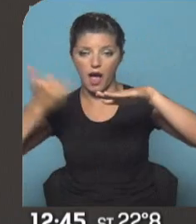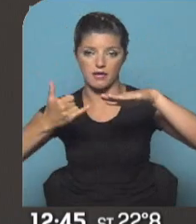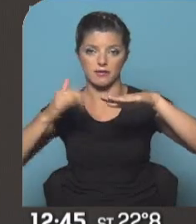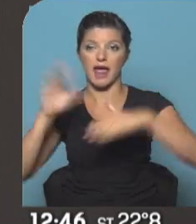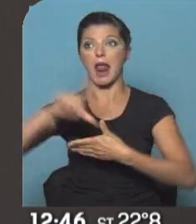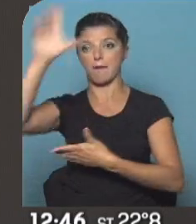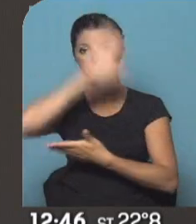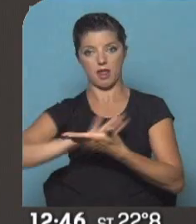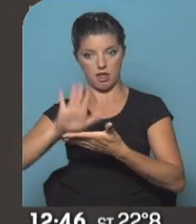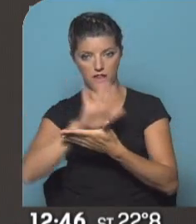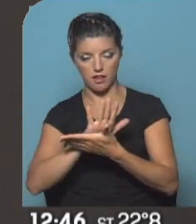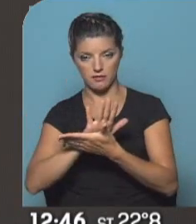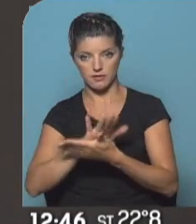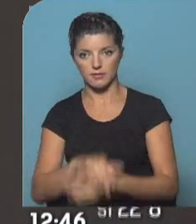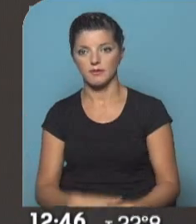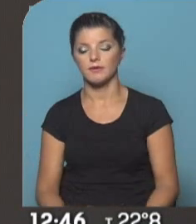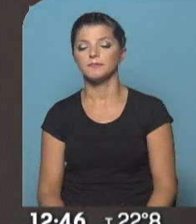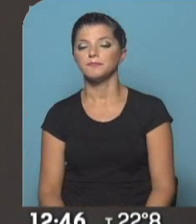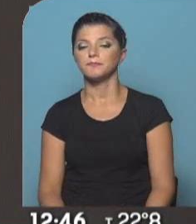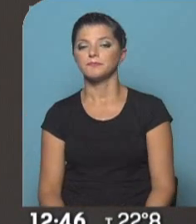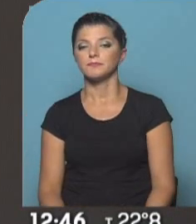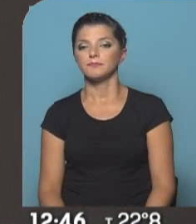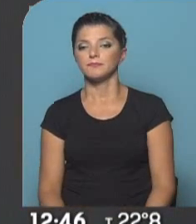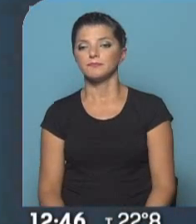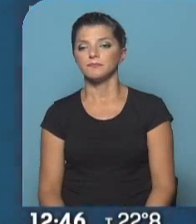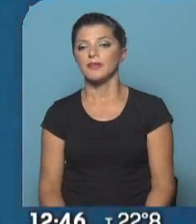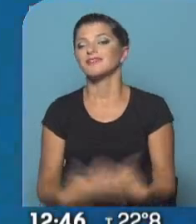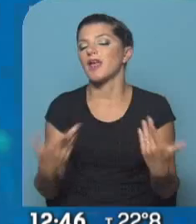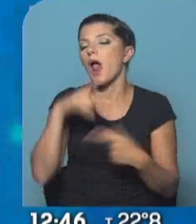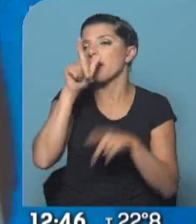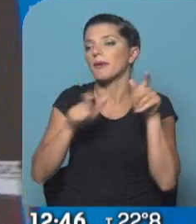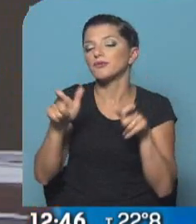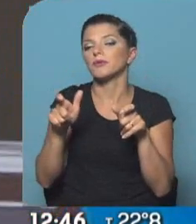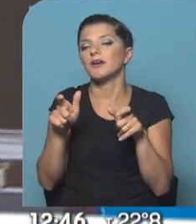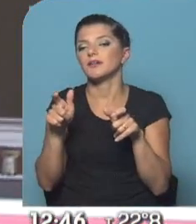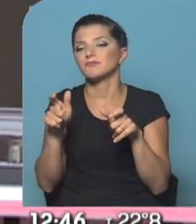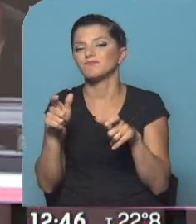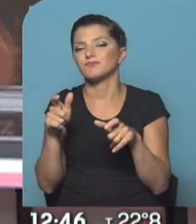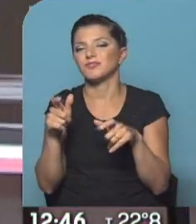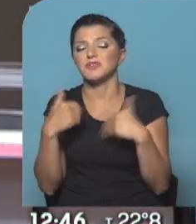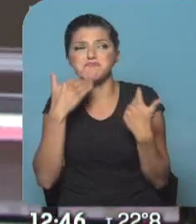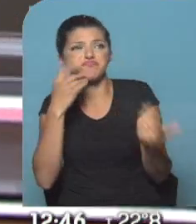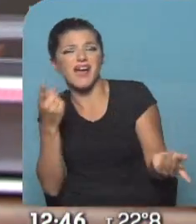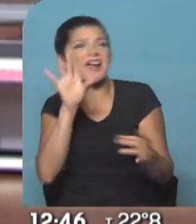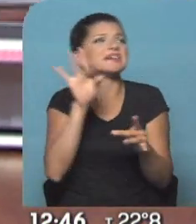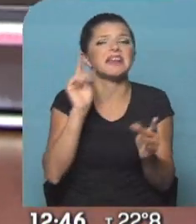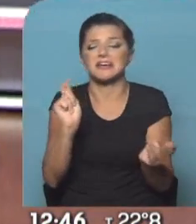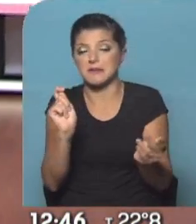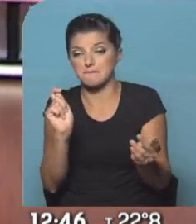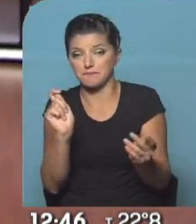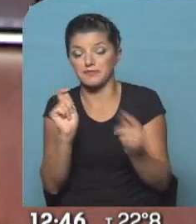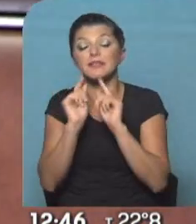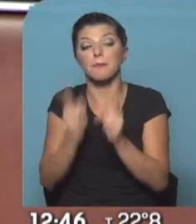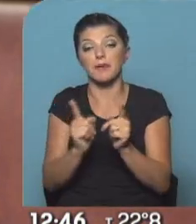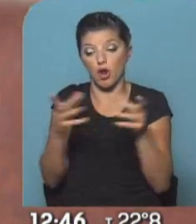eso hace que, bueno, el electorado es profundamente apático, la gente no sabe por qué votar y la alianza histórica que